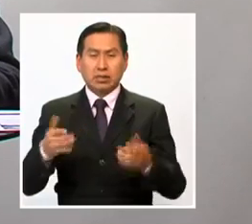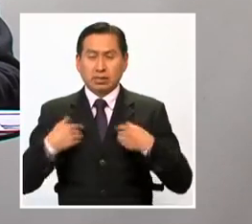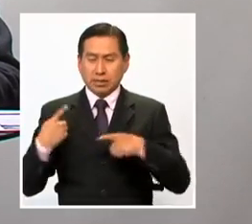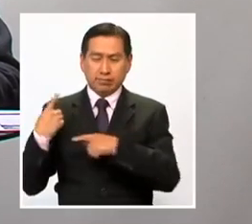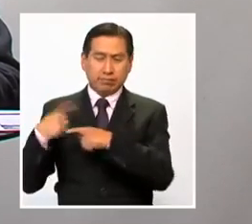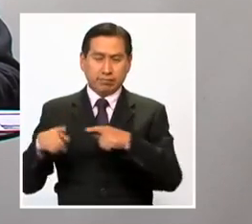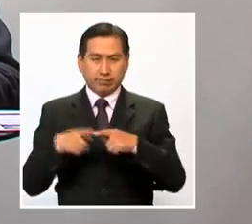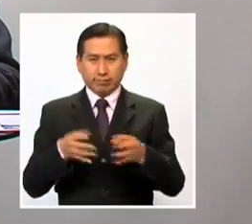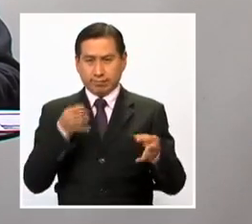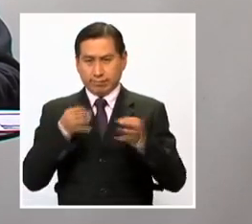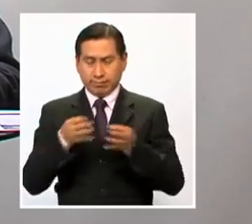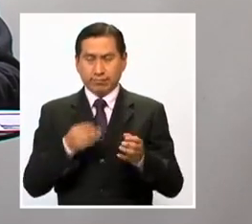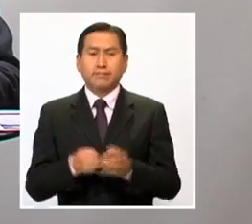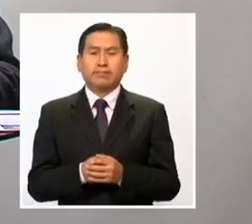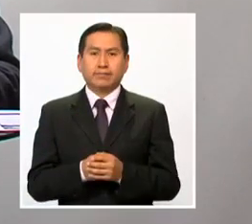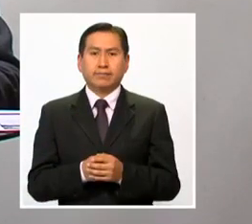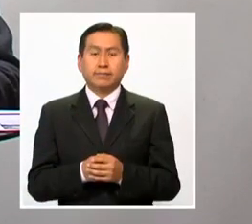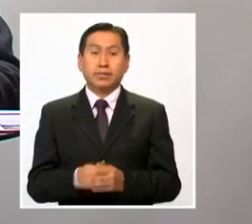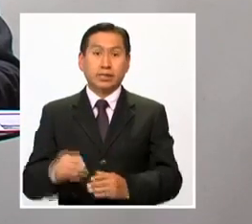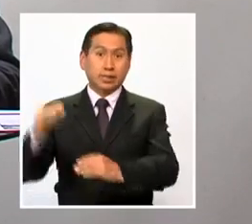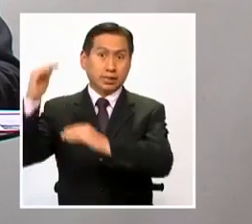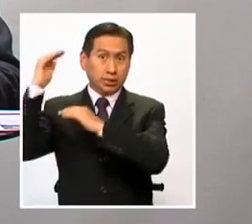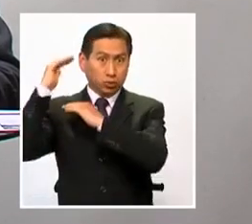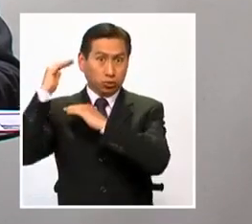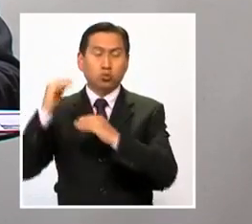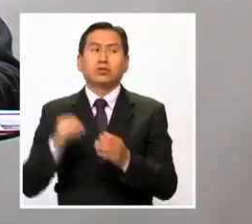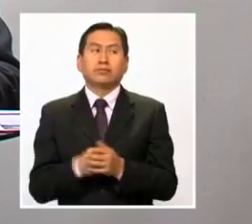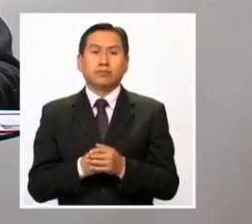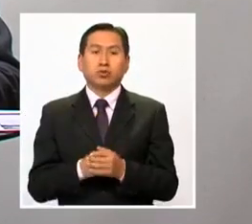manera santacruz